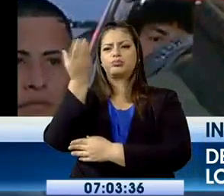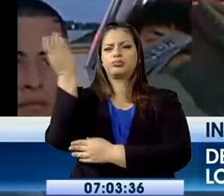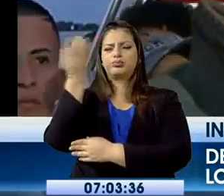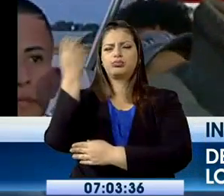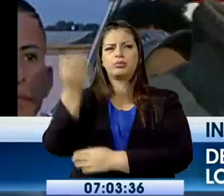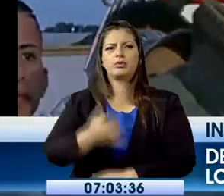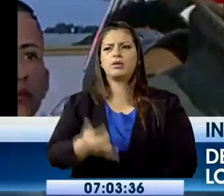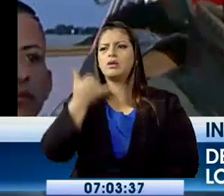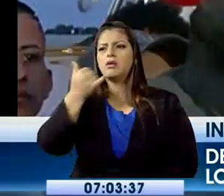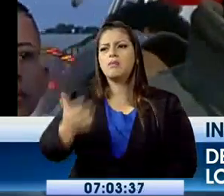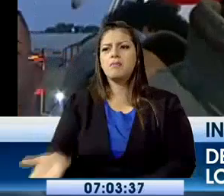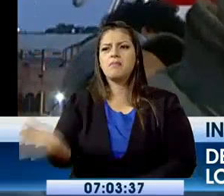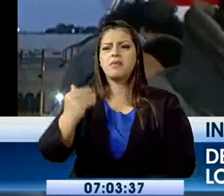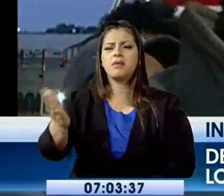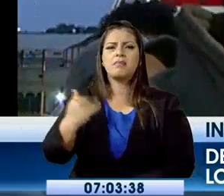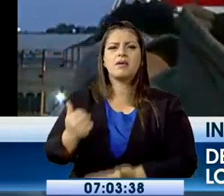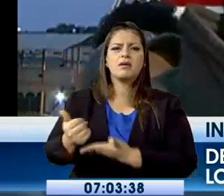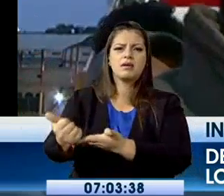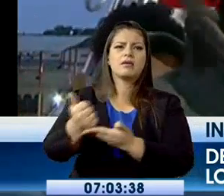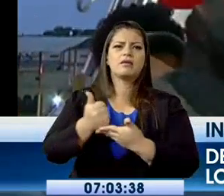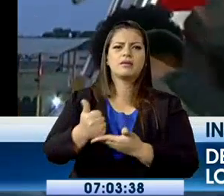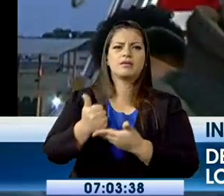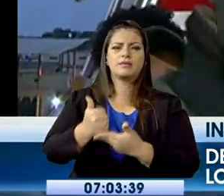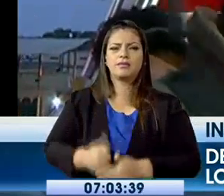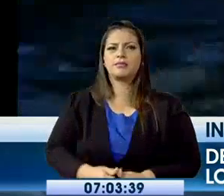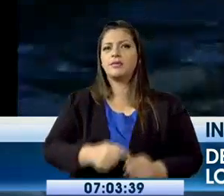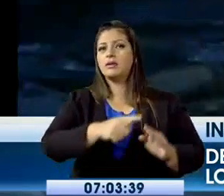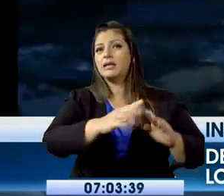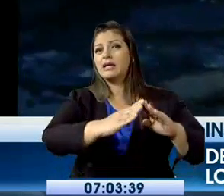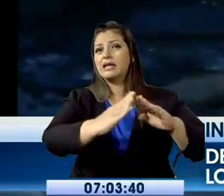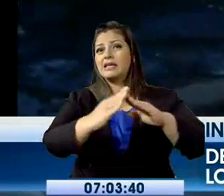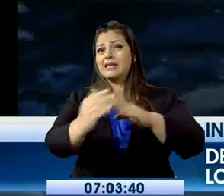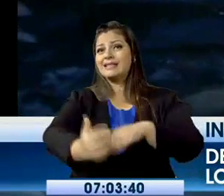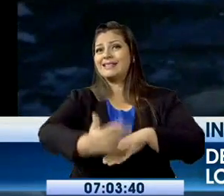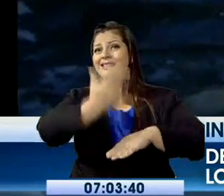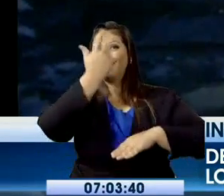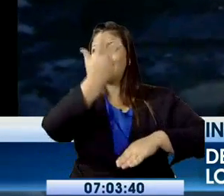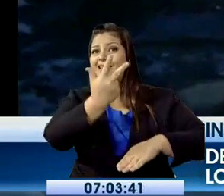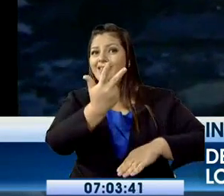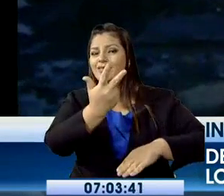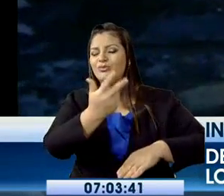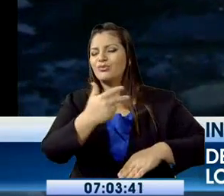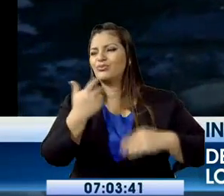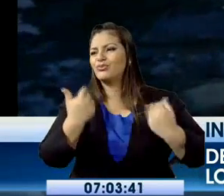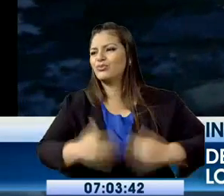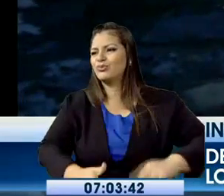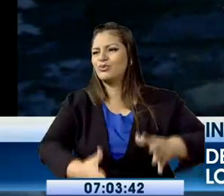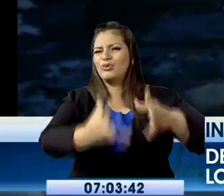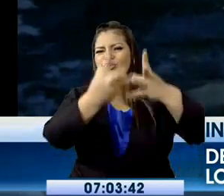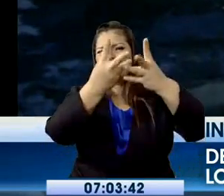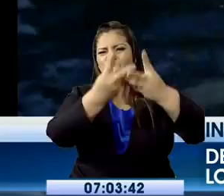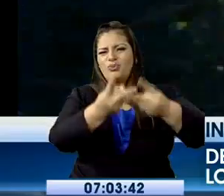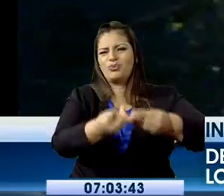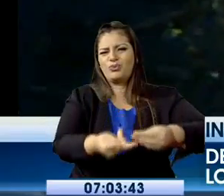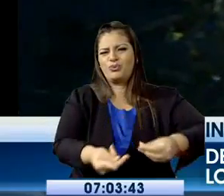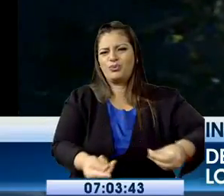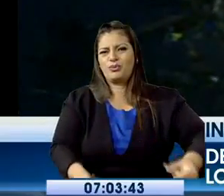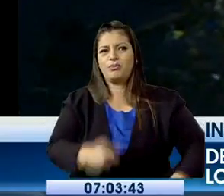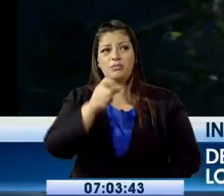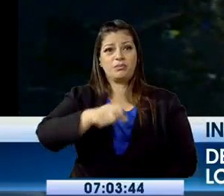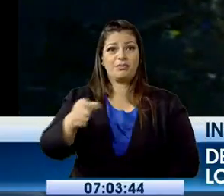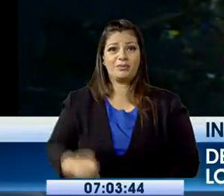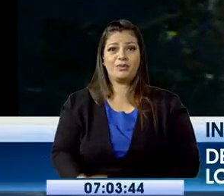haya más antes de que nos vaya a faltar y se contamine otra vivienda al final tres Humildes viviendas destruidas y 11